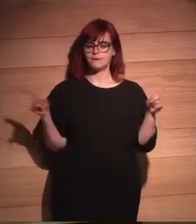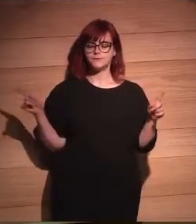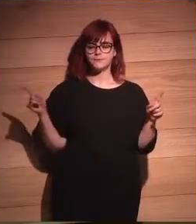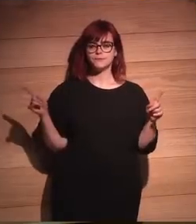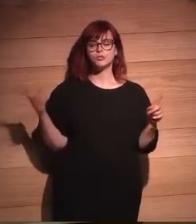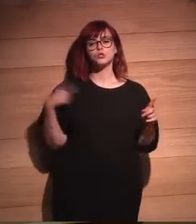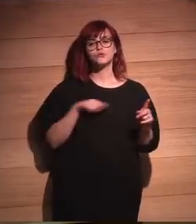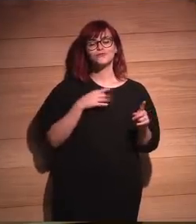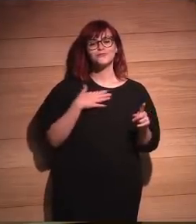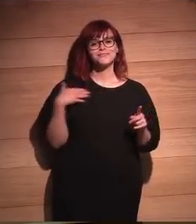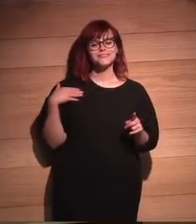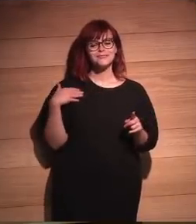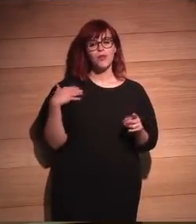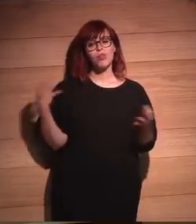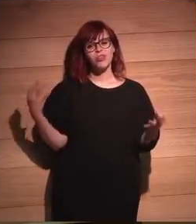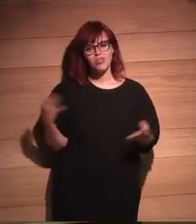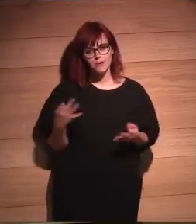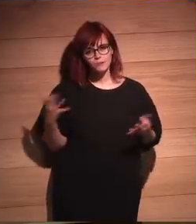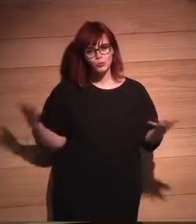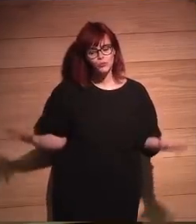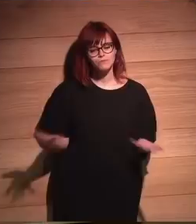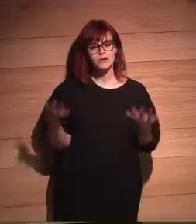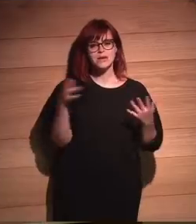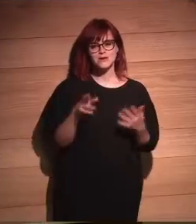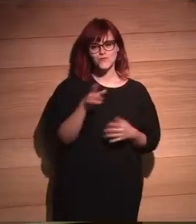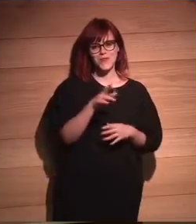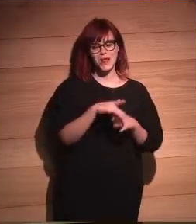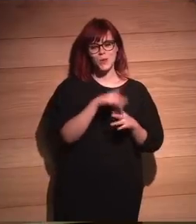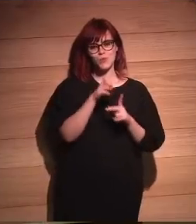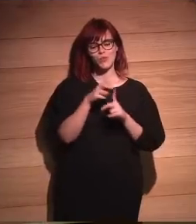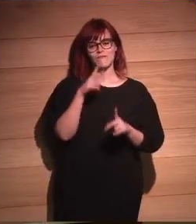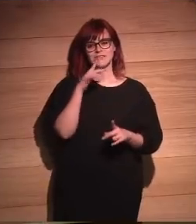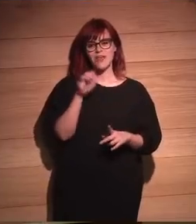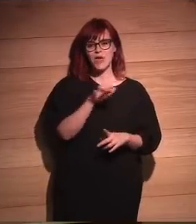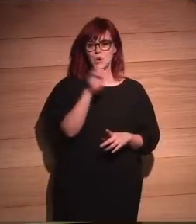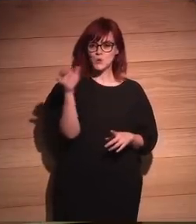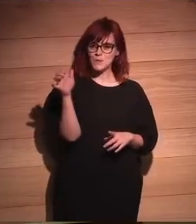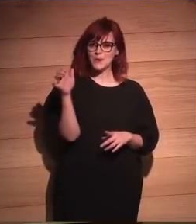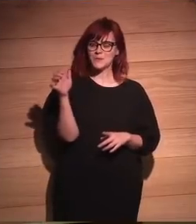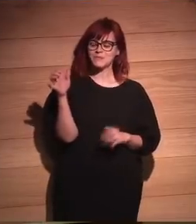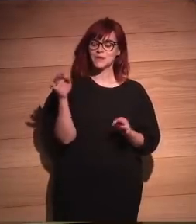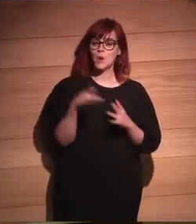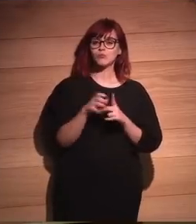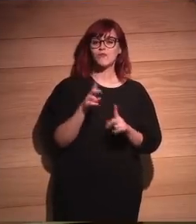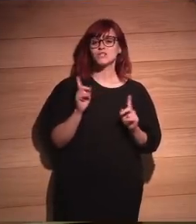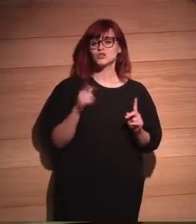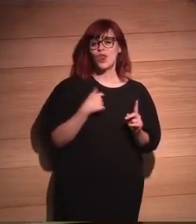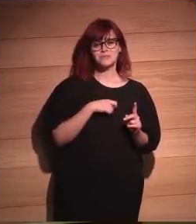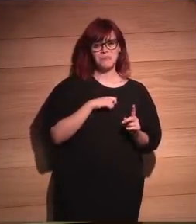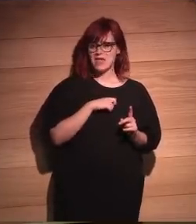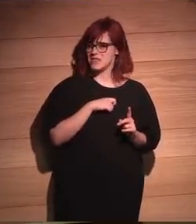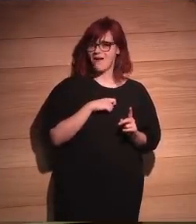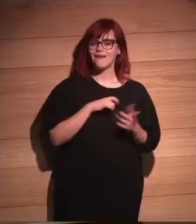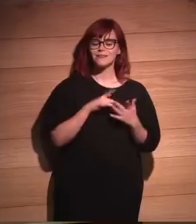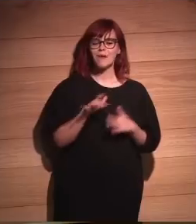que debemos de alguna manera recuperar con una visión de Europa, porque ya no es una visión de España, tiene que ser una visión